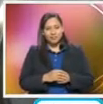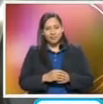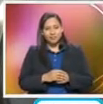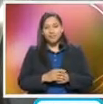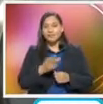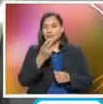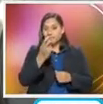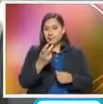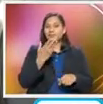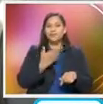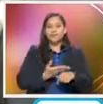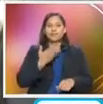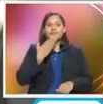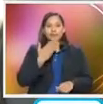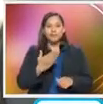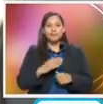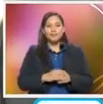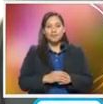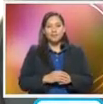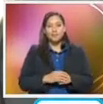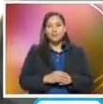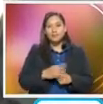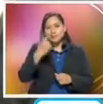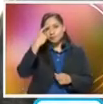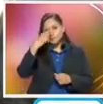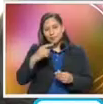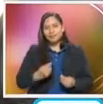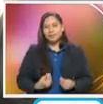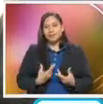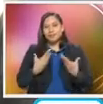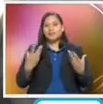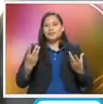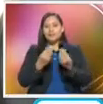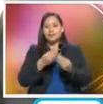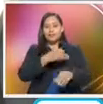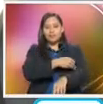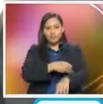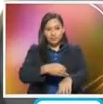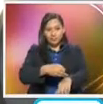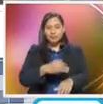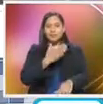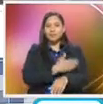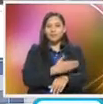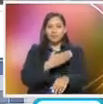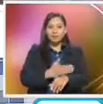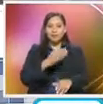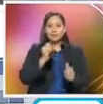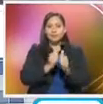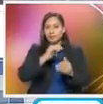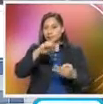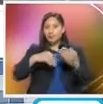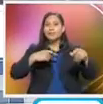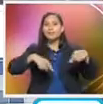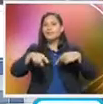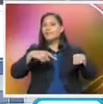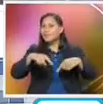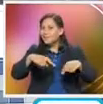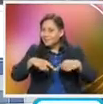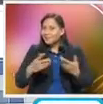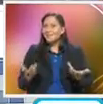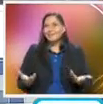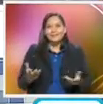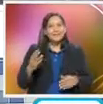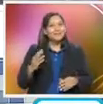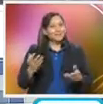Esto está muy bien para disfrutar en familia, en compañía de todos. Sí. El fútbol, es que no Al puede food, faltar no.